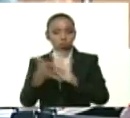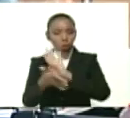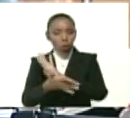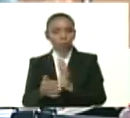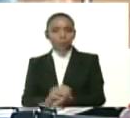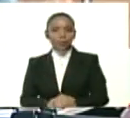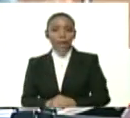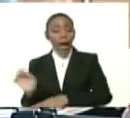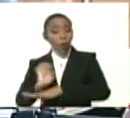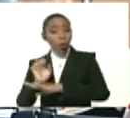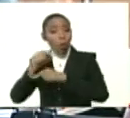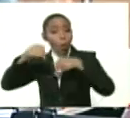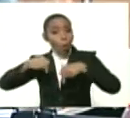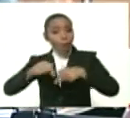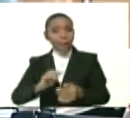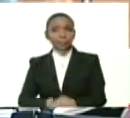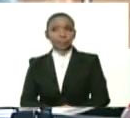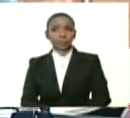Ecuador hoy